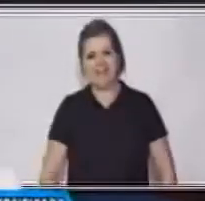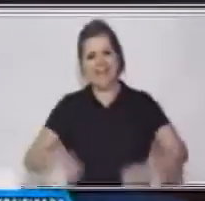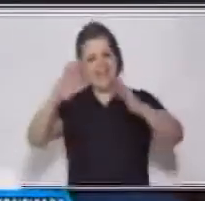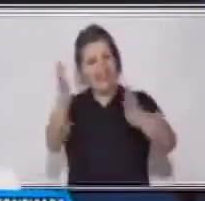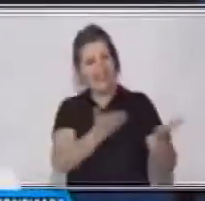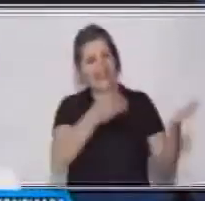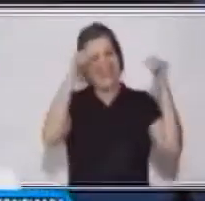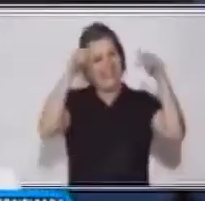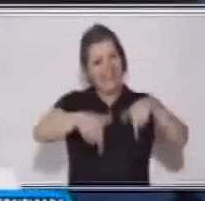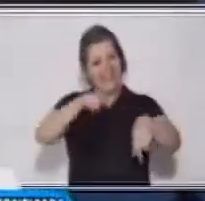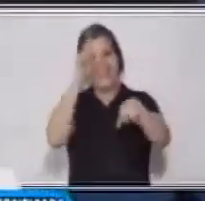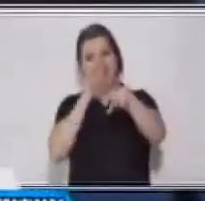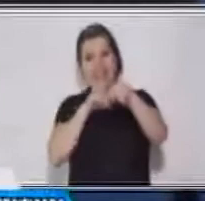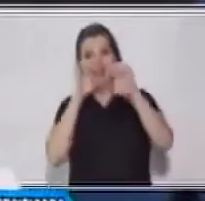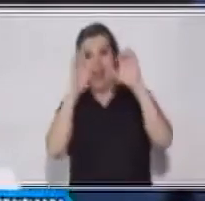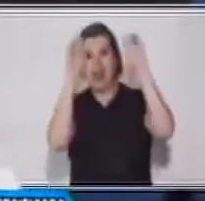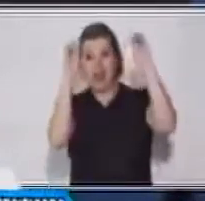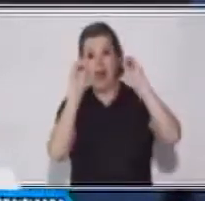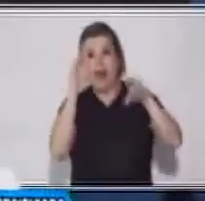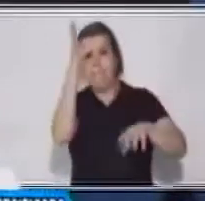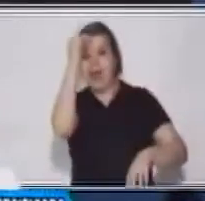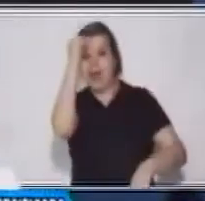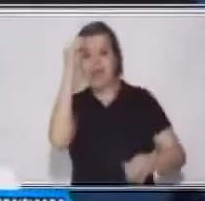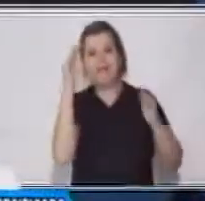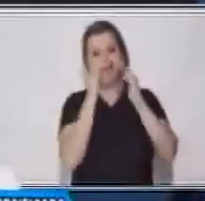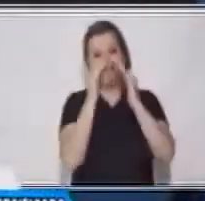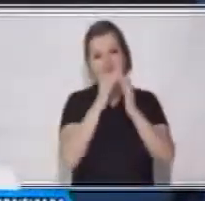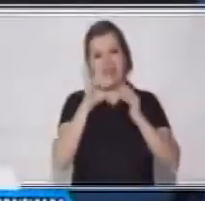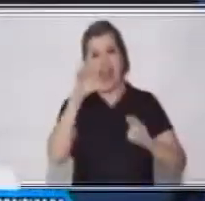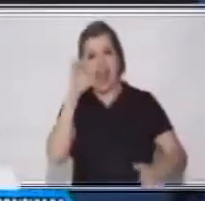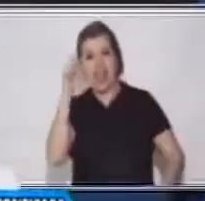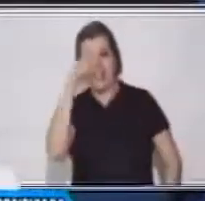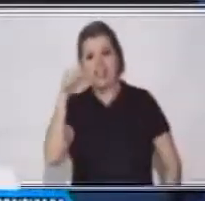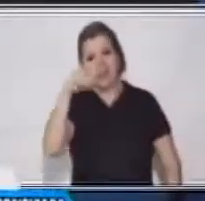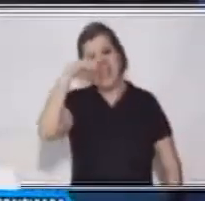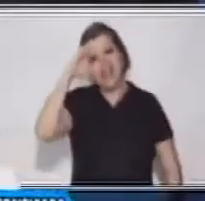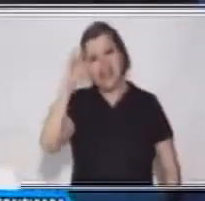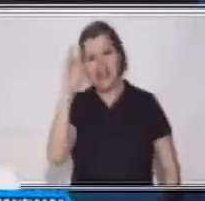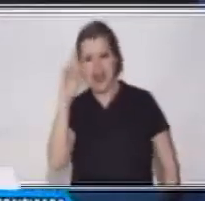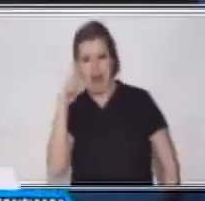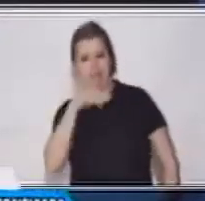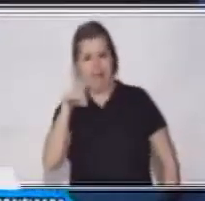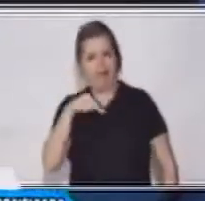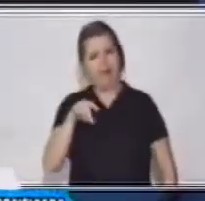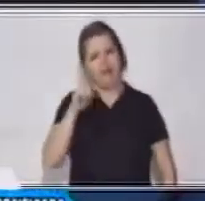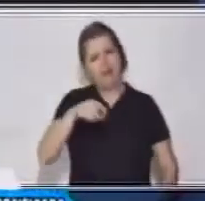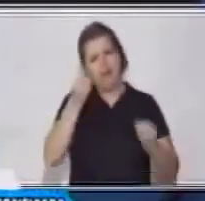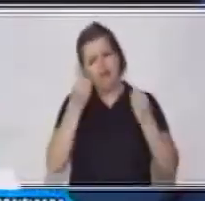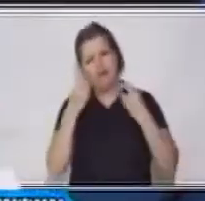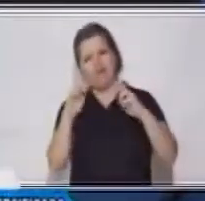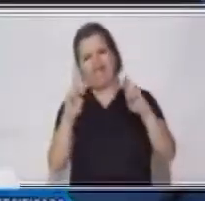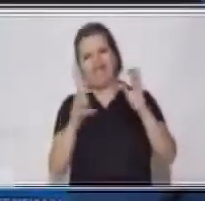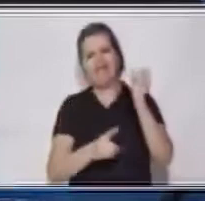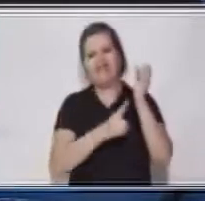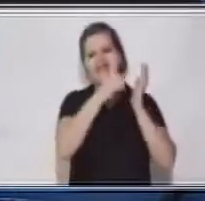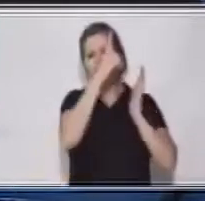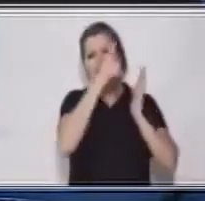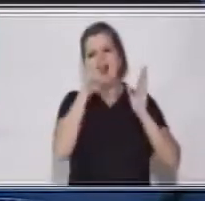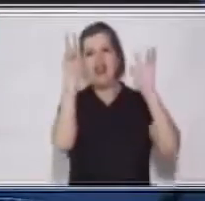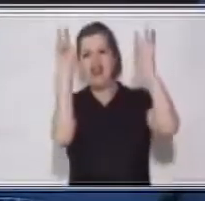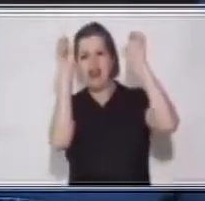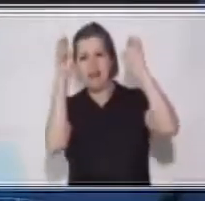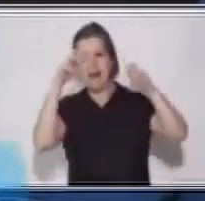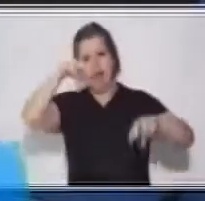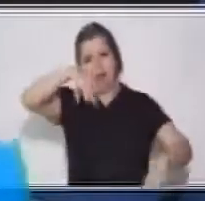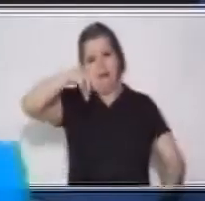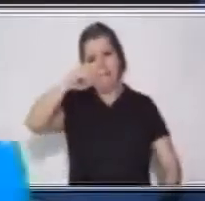Bienvenidos a este espacio educativo Aprende en Casa. Soy Lester López y en esta oportunidad desarrollaré el tema de la